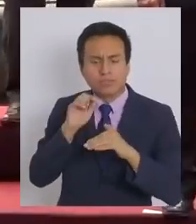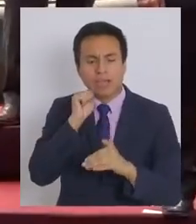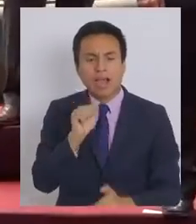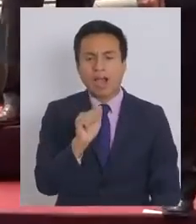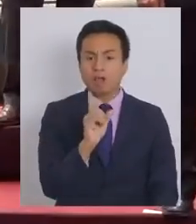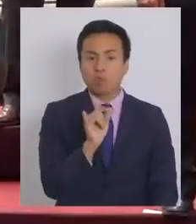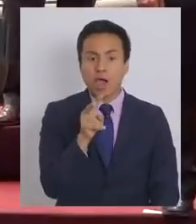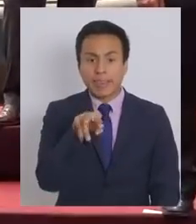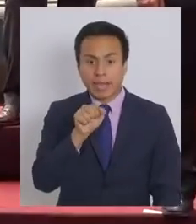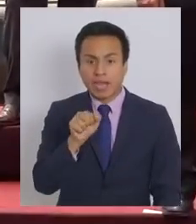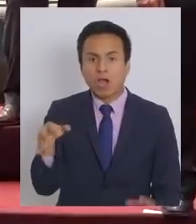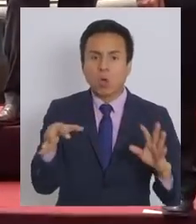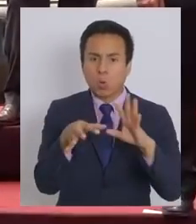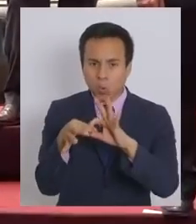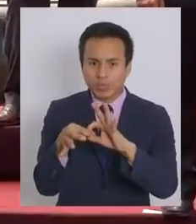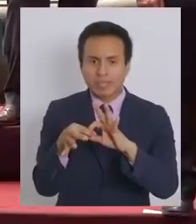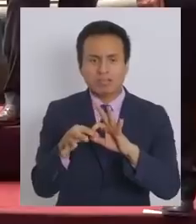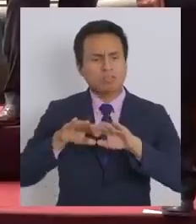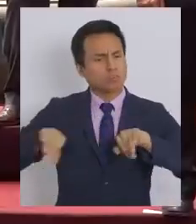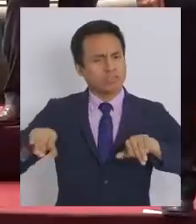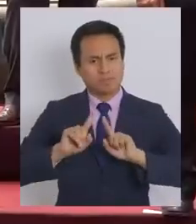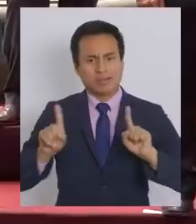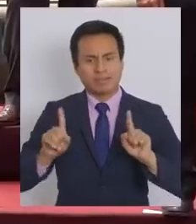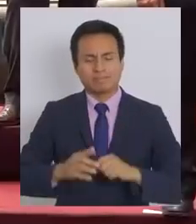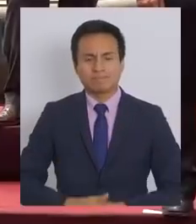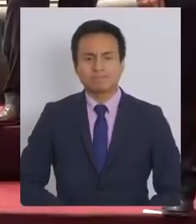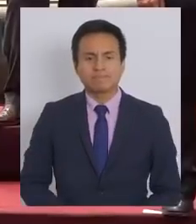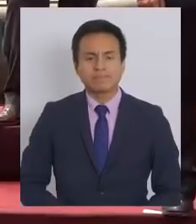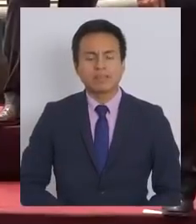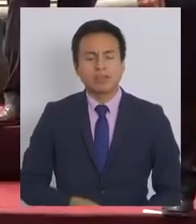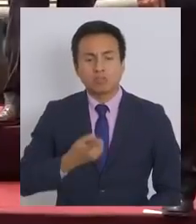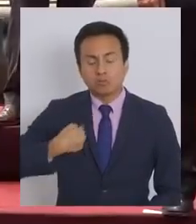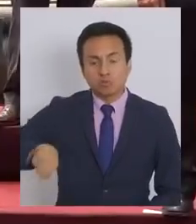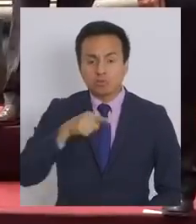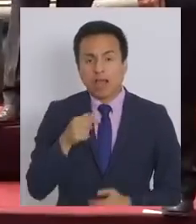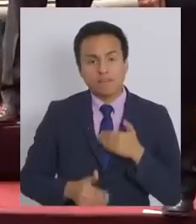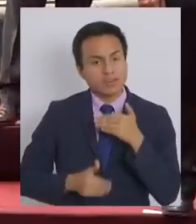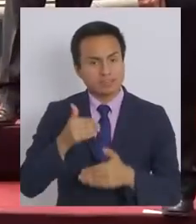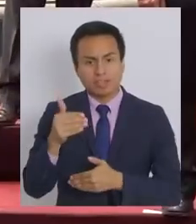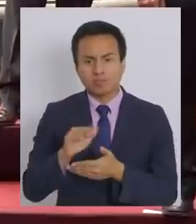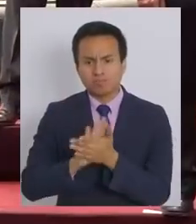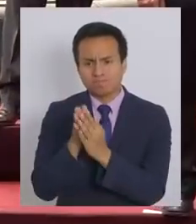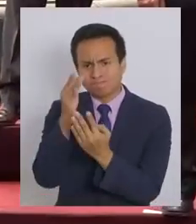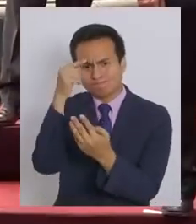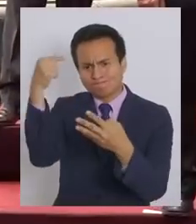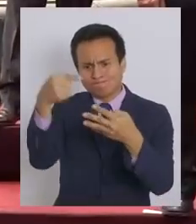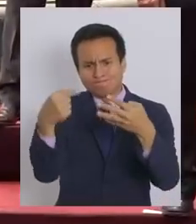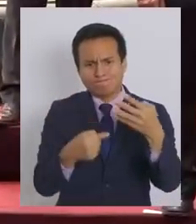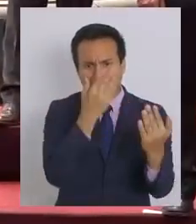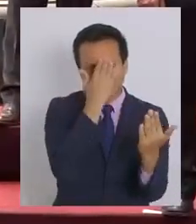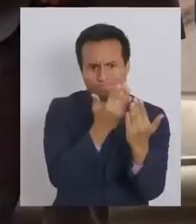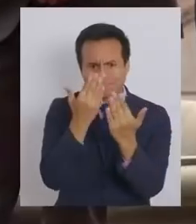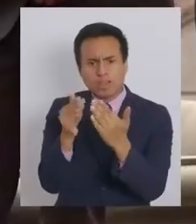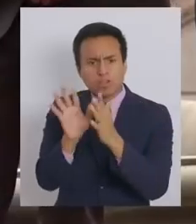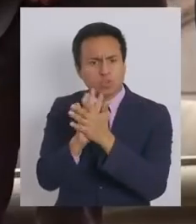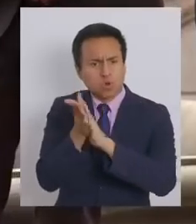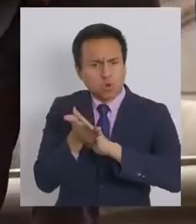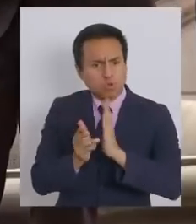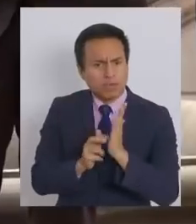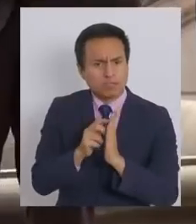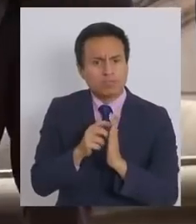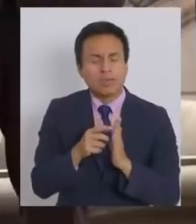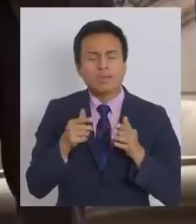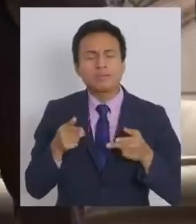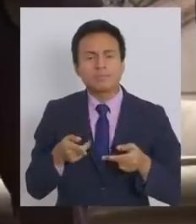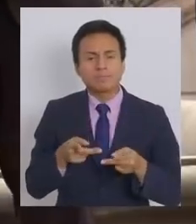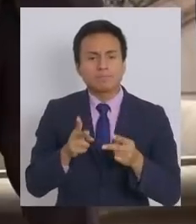algo que nos una y no que nos separe. En esto estamos avanzando en todos los frentes, en todos los pasos, y nos va a